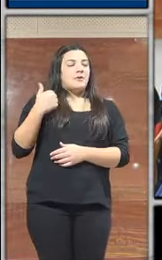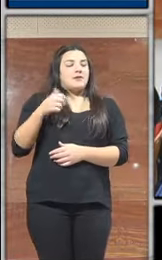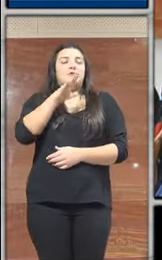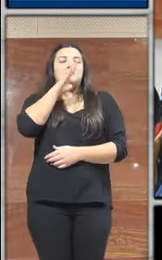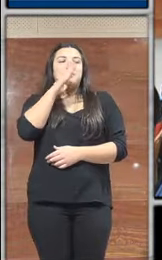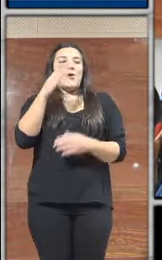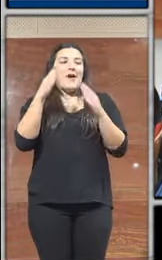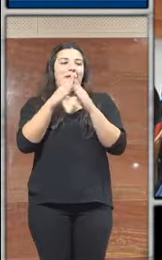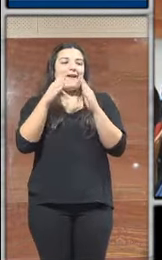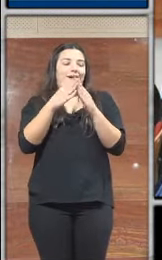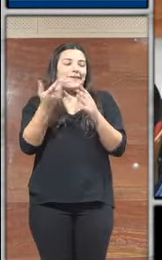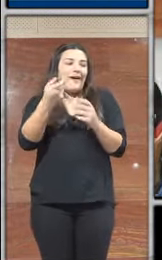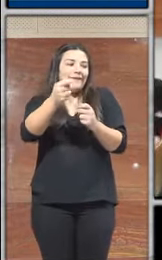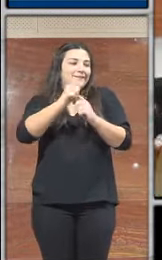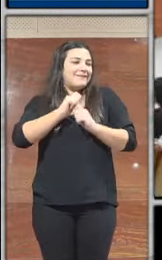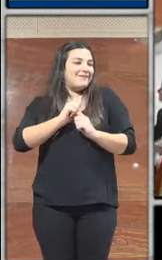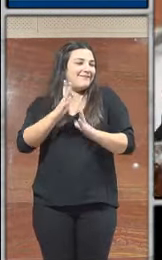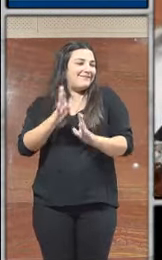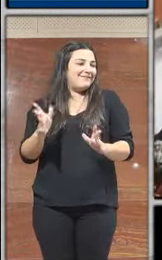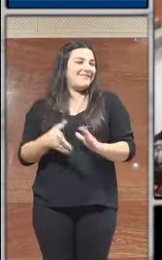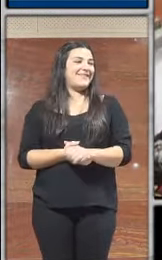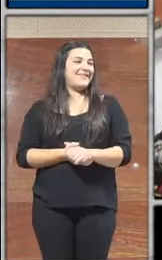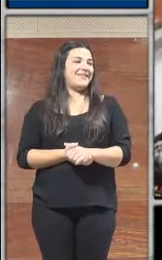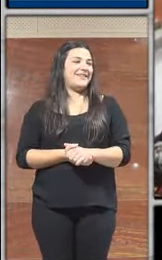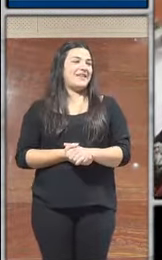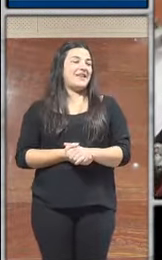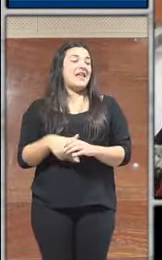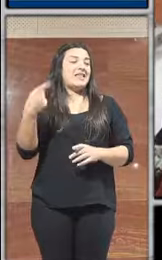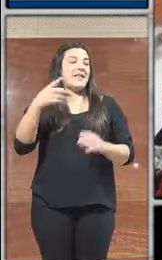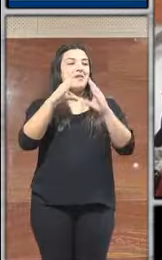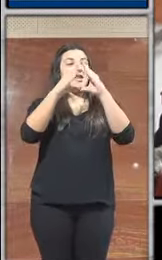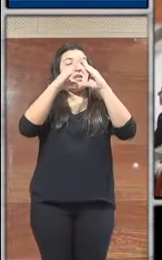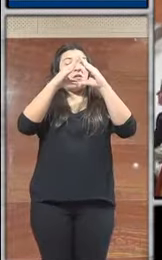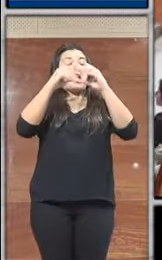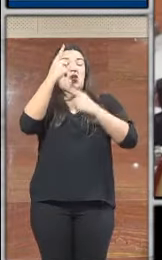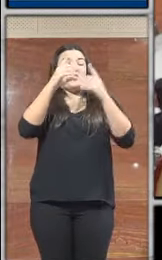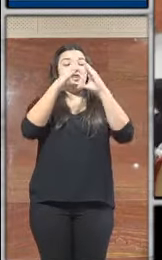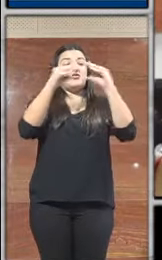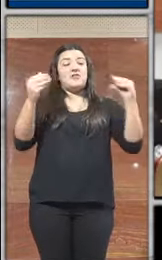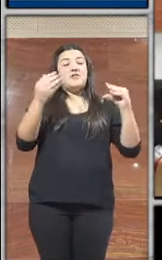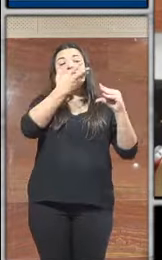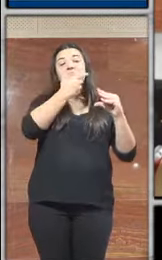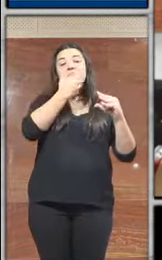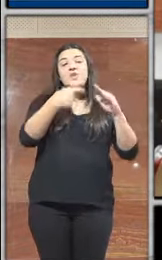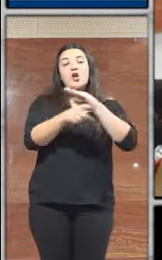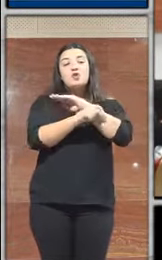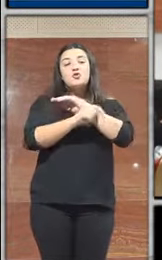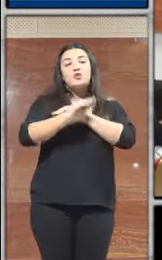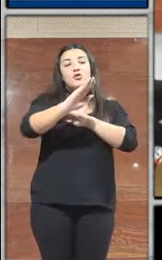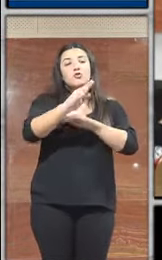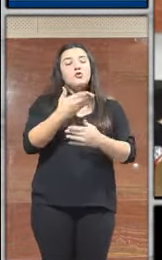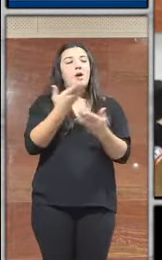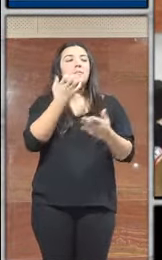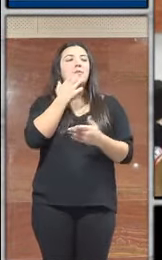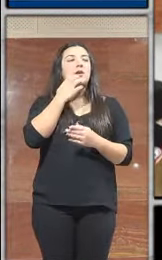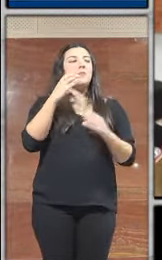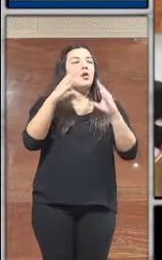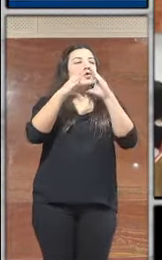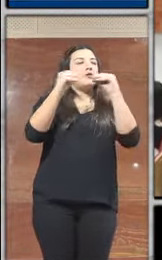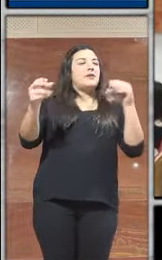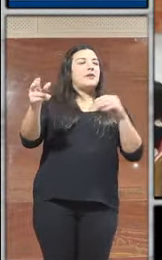y luego también bueno algunos grupos de algunas universidades que hemos ido conociendo por ejemplo creo que es la universidad de